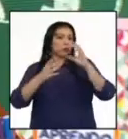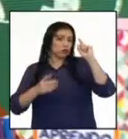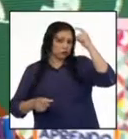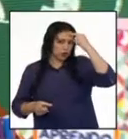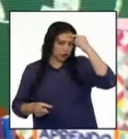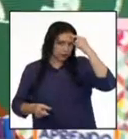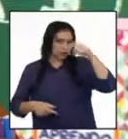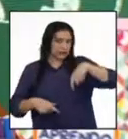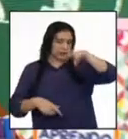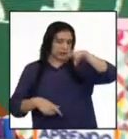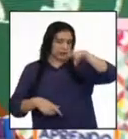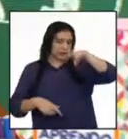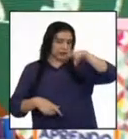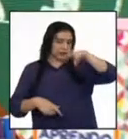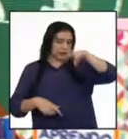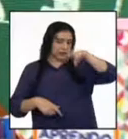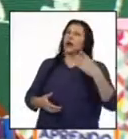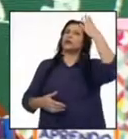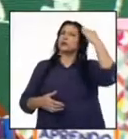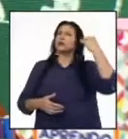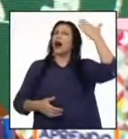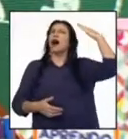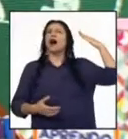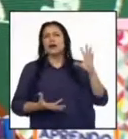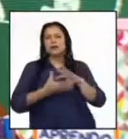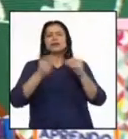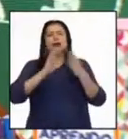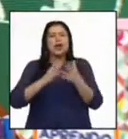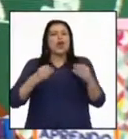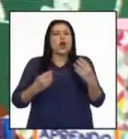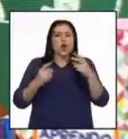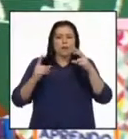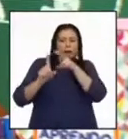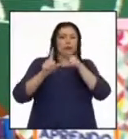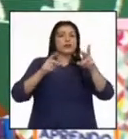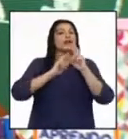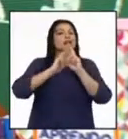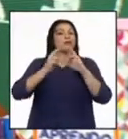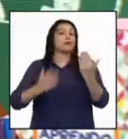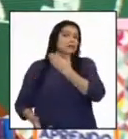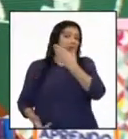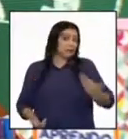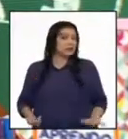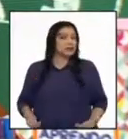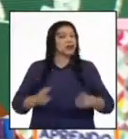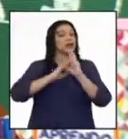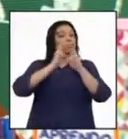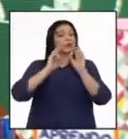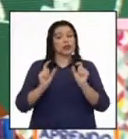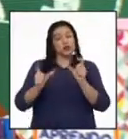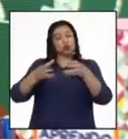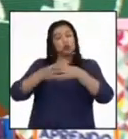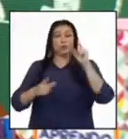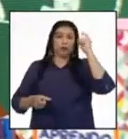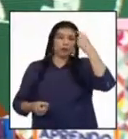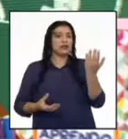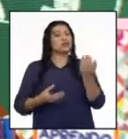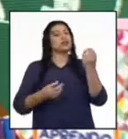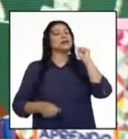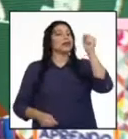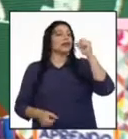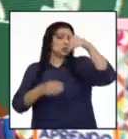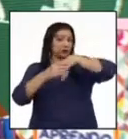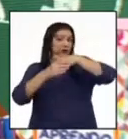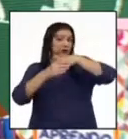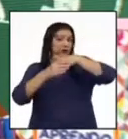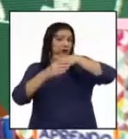políticos. Entonces, estos hechos deben haber influido en la forma de abordar la respuesta del Estado ante las propuestas de los movimientos políticos sobre el derecho a sufragio femenino